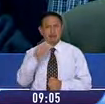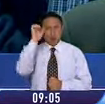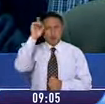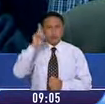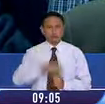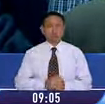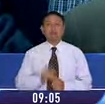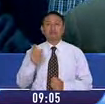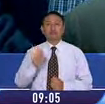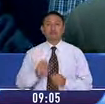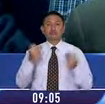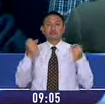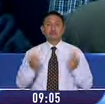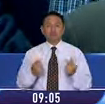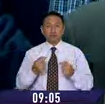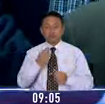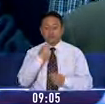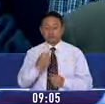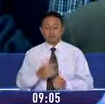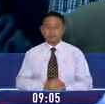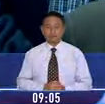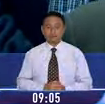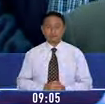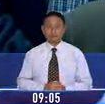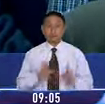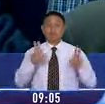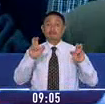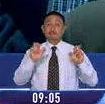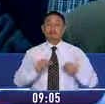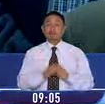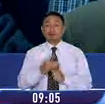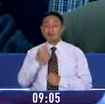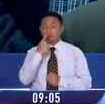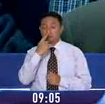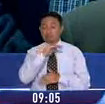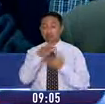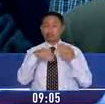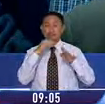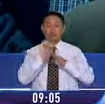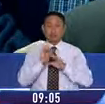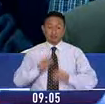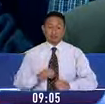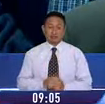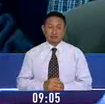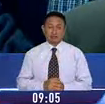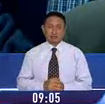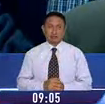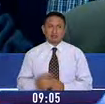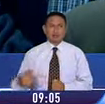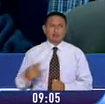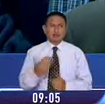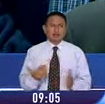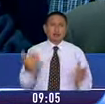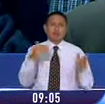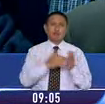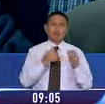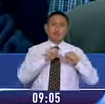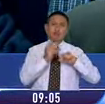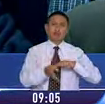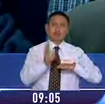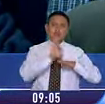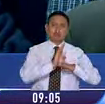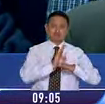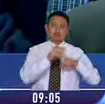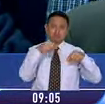exigimos que se pronuncie de inmediato. Es un tema de interés nacional, no para que vuelvan los legisladores a la